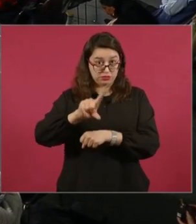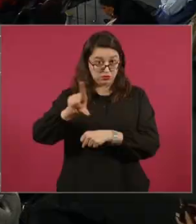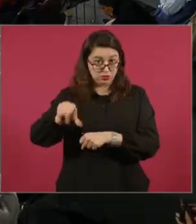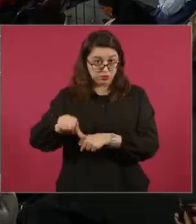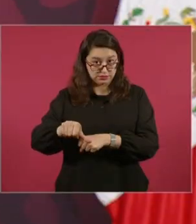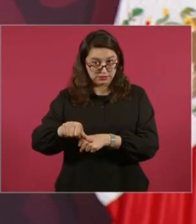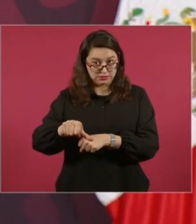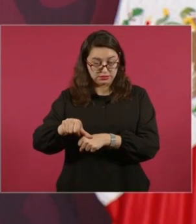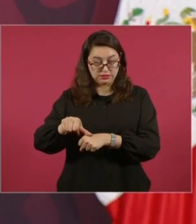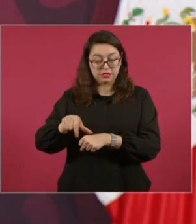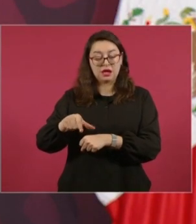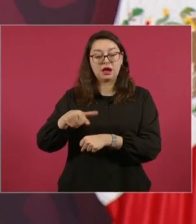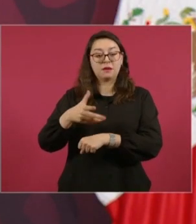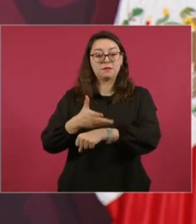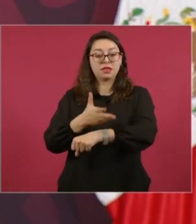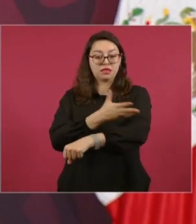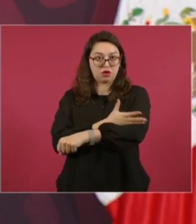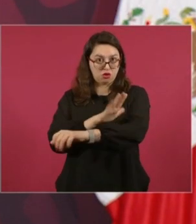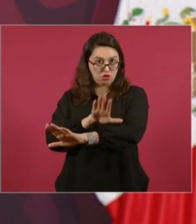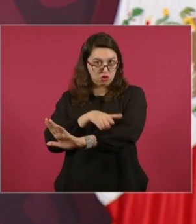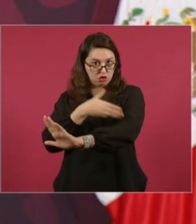Garza.